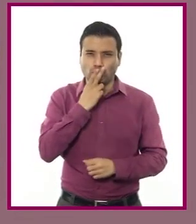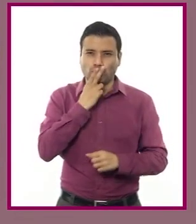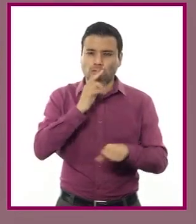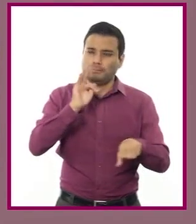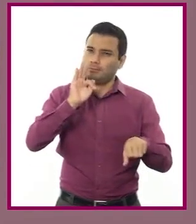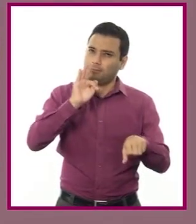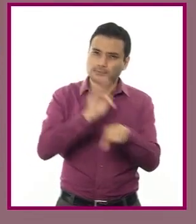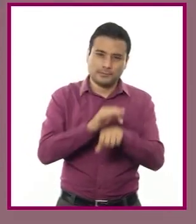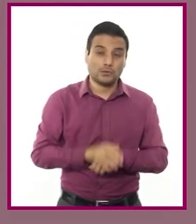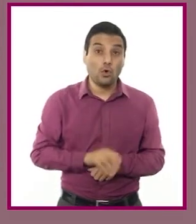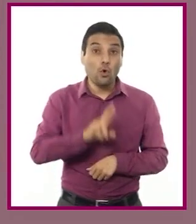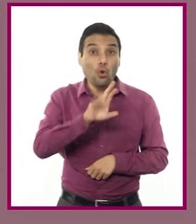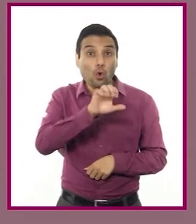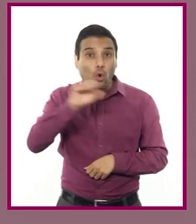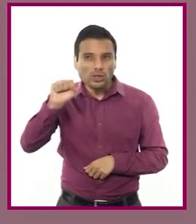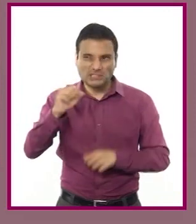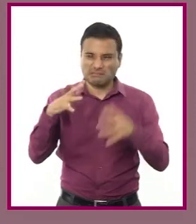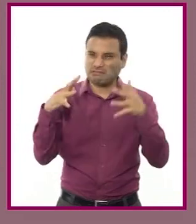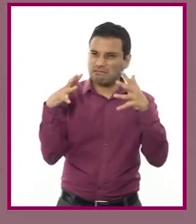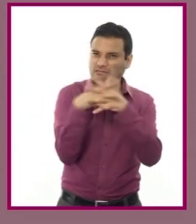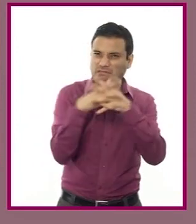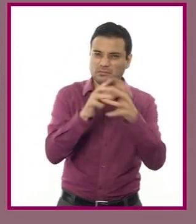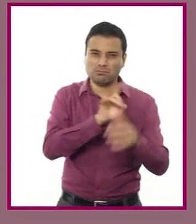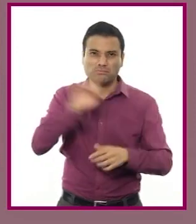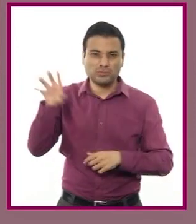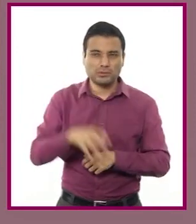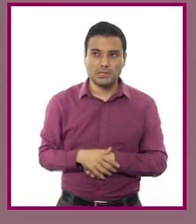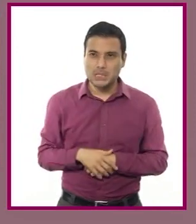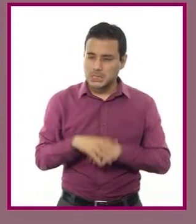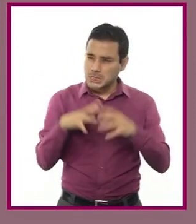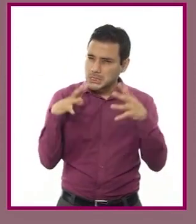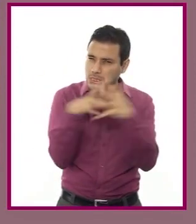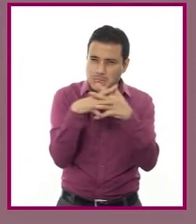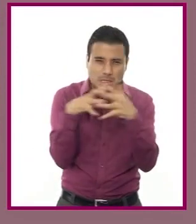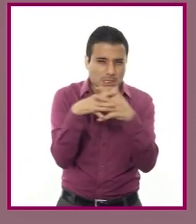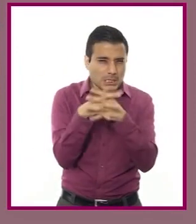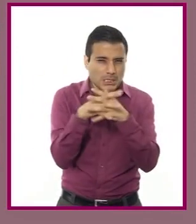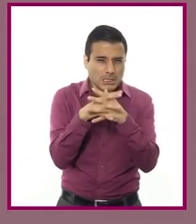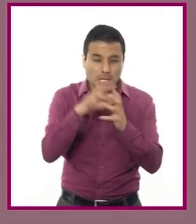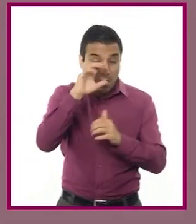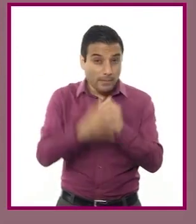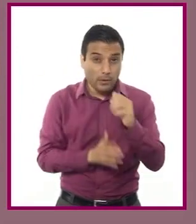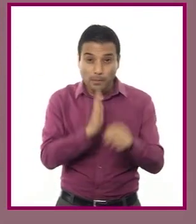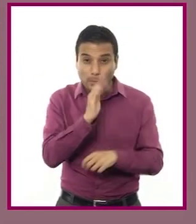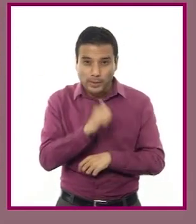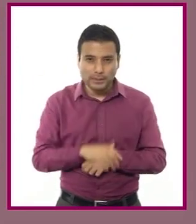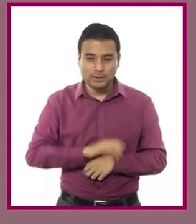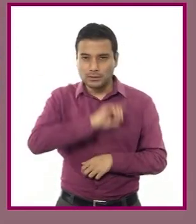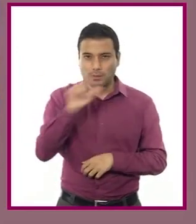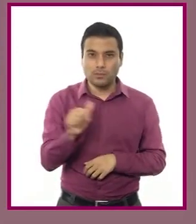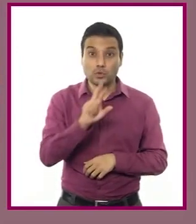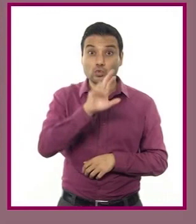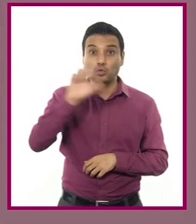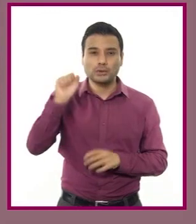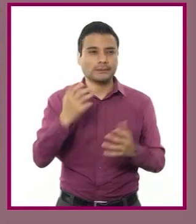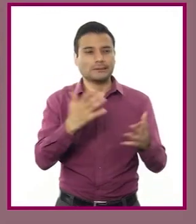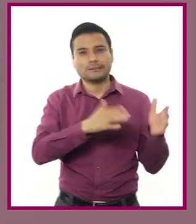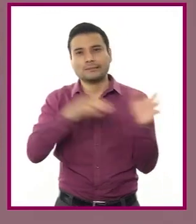contra los soviéticos. Al no poder sofocar las guerrillas, los invasores abandonaron el territorio